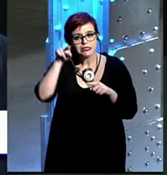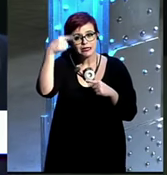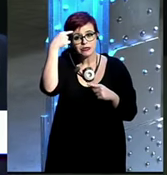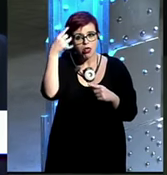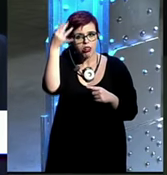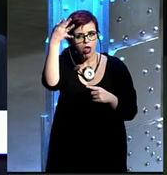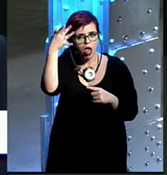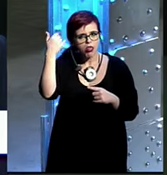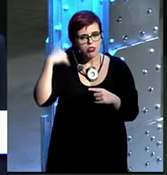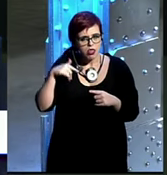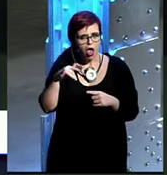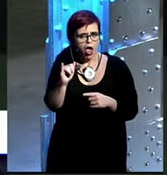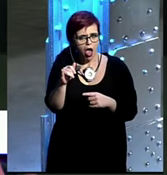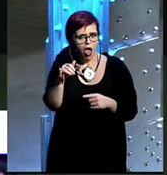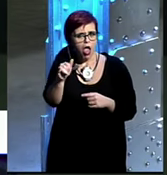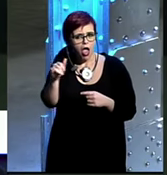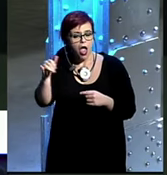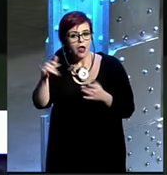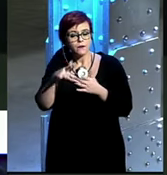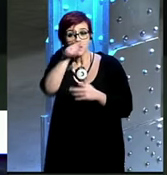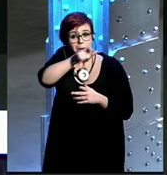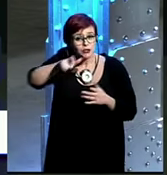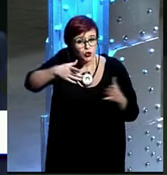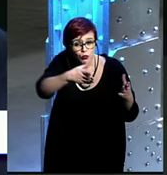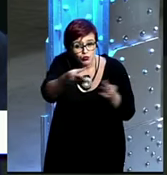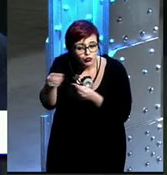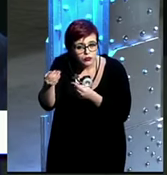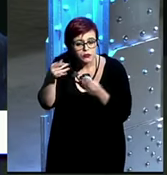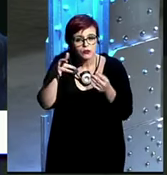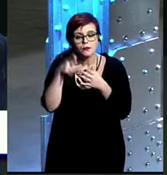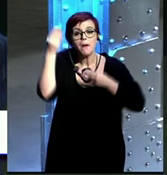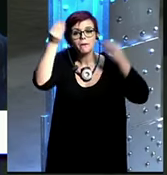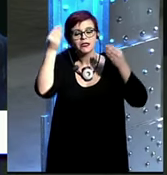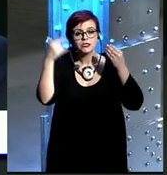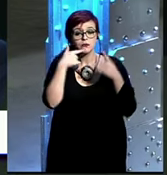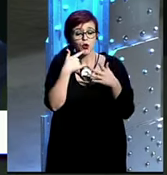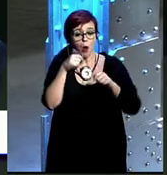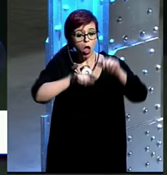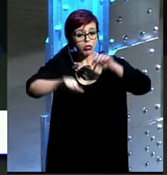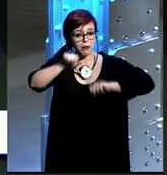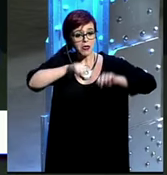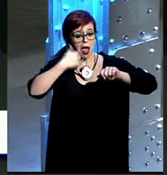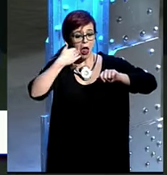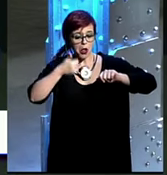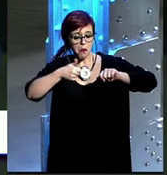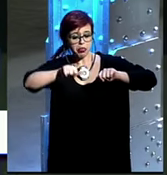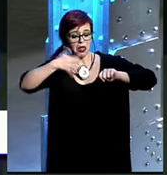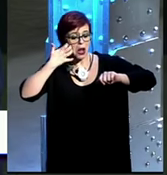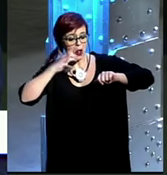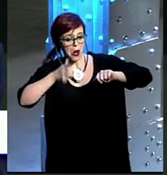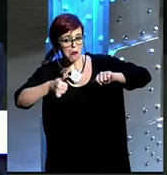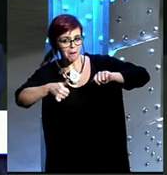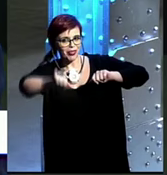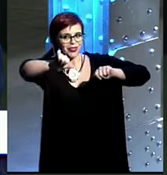lleva mucho tiempo presente. Hay mucha gente que ha intentado decir que realmente es un desequilibrio químico o que realmente